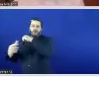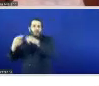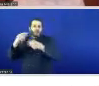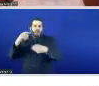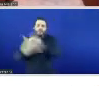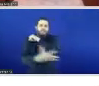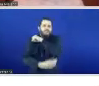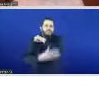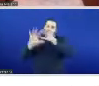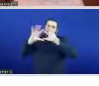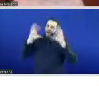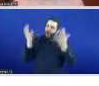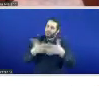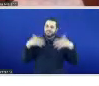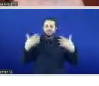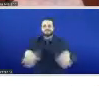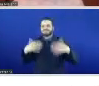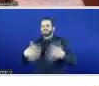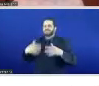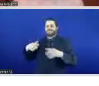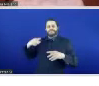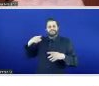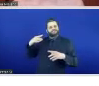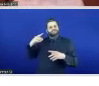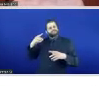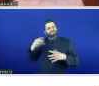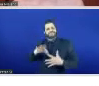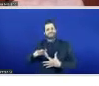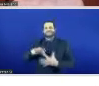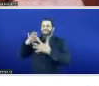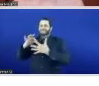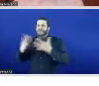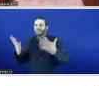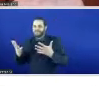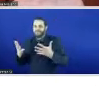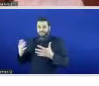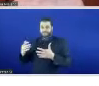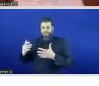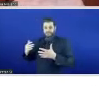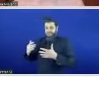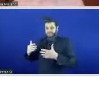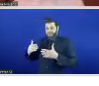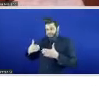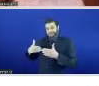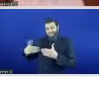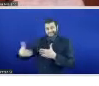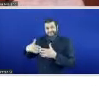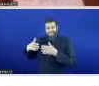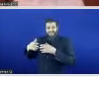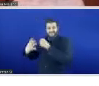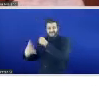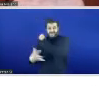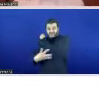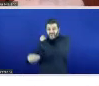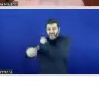y hemos estudiado hasta muchos, muchos años, es la feminización de la pobreza y su transmisión